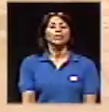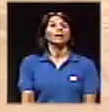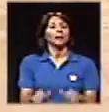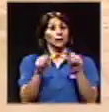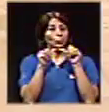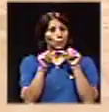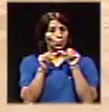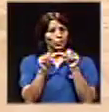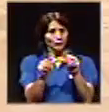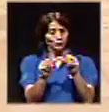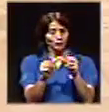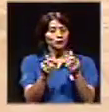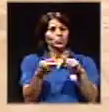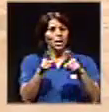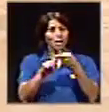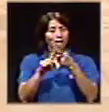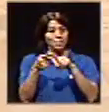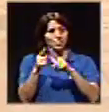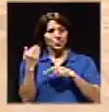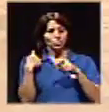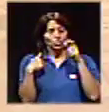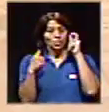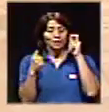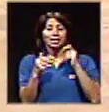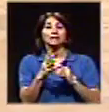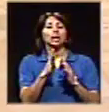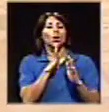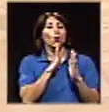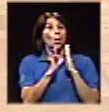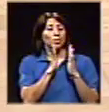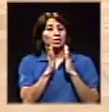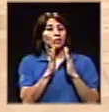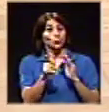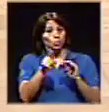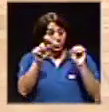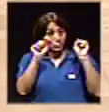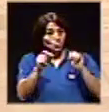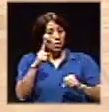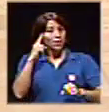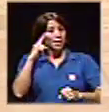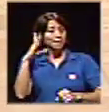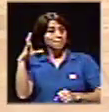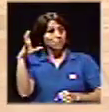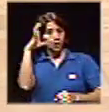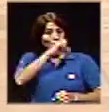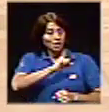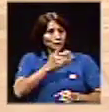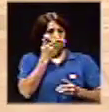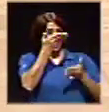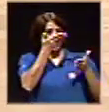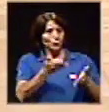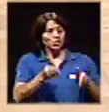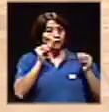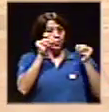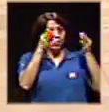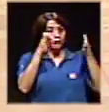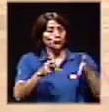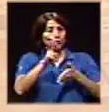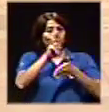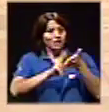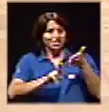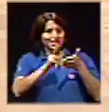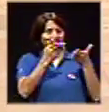Continuamos, amigas y amigos, conversando, y ustedes lo pueden notar, que es un profesor universitario, con el